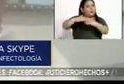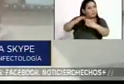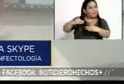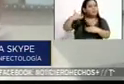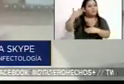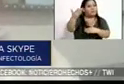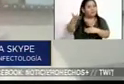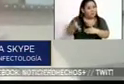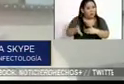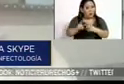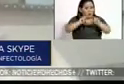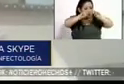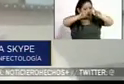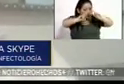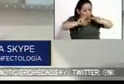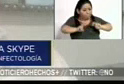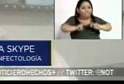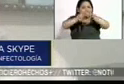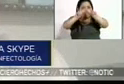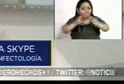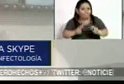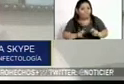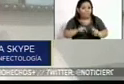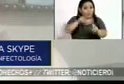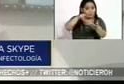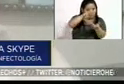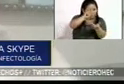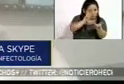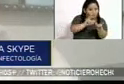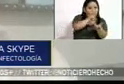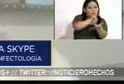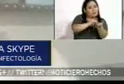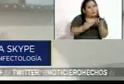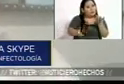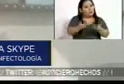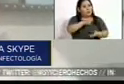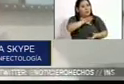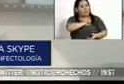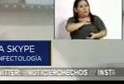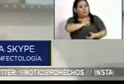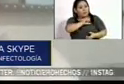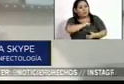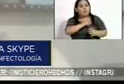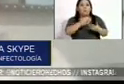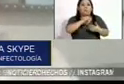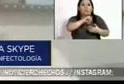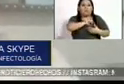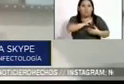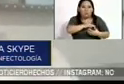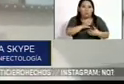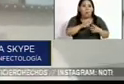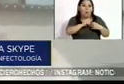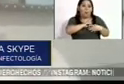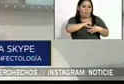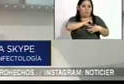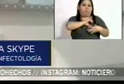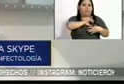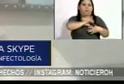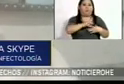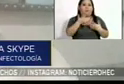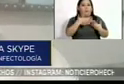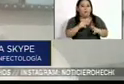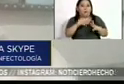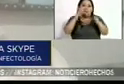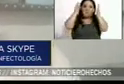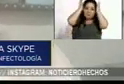después de un análisis importante de casos, que puede alterar el corazón, dando una miocarditis o una encefalitis a la piel de